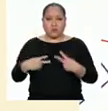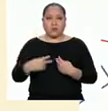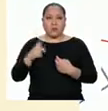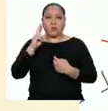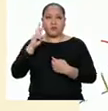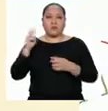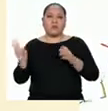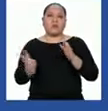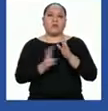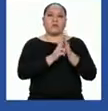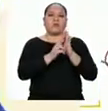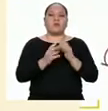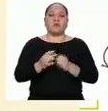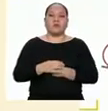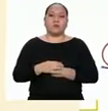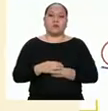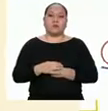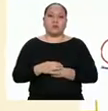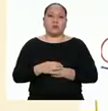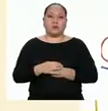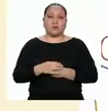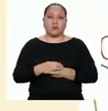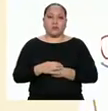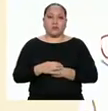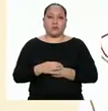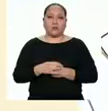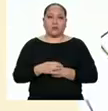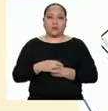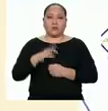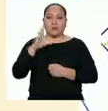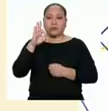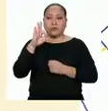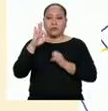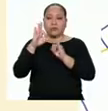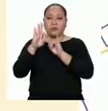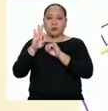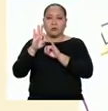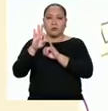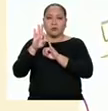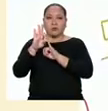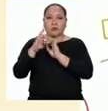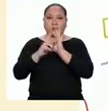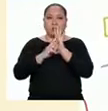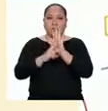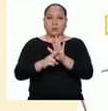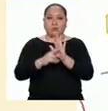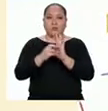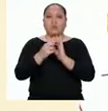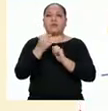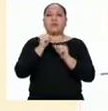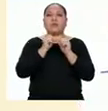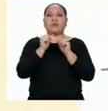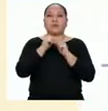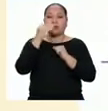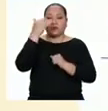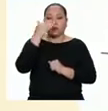2 respuestas más. La frecuencia absoluta sería la representación del conteo en